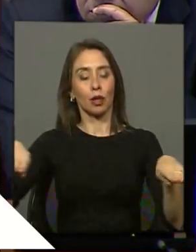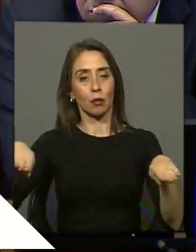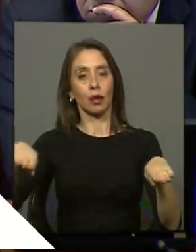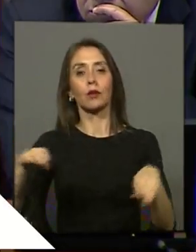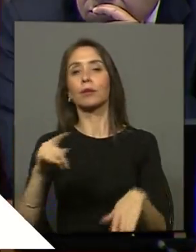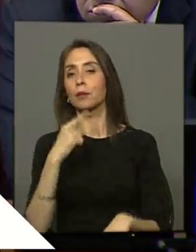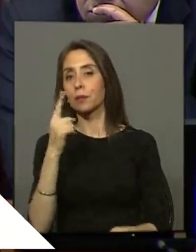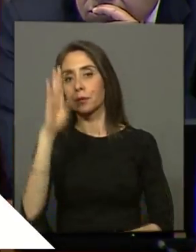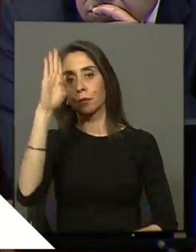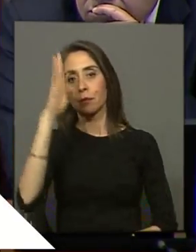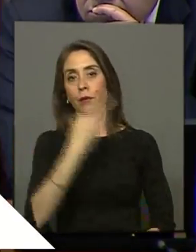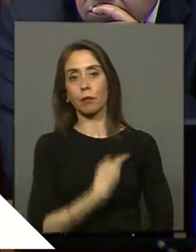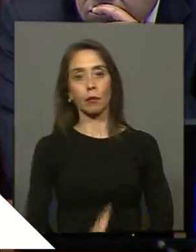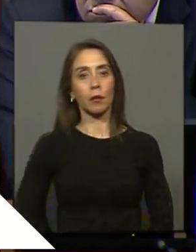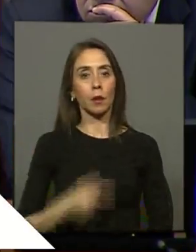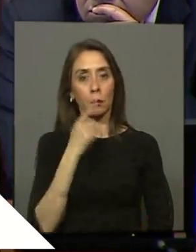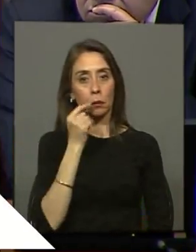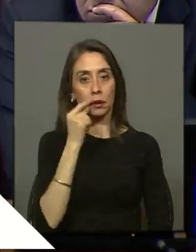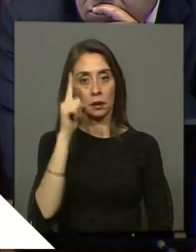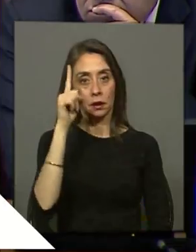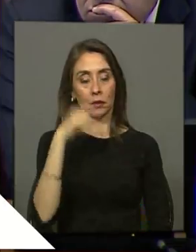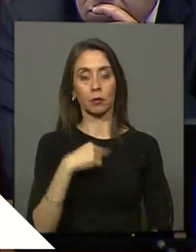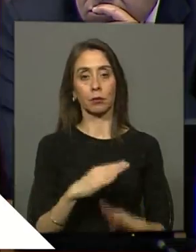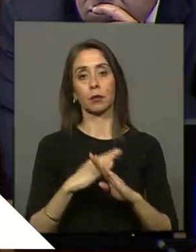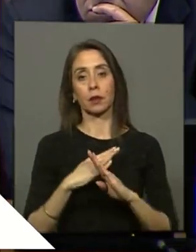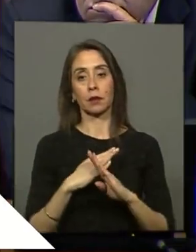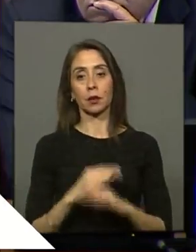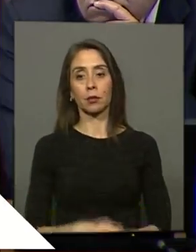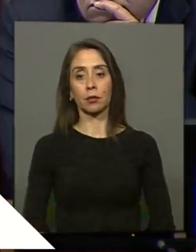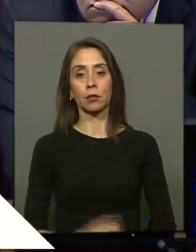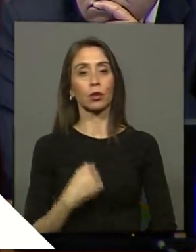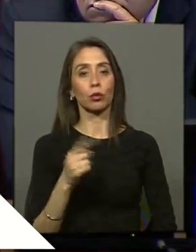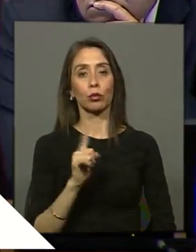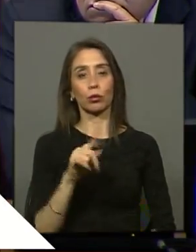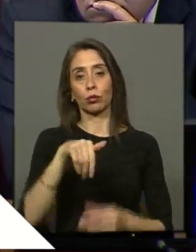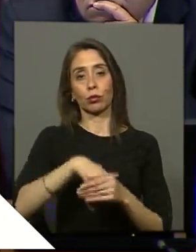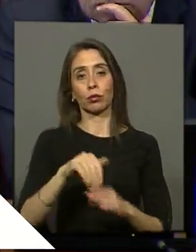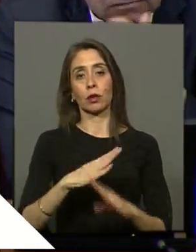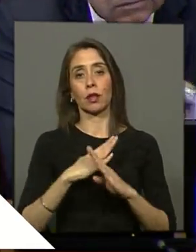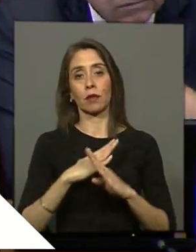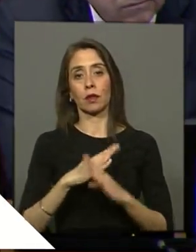en votación presidente presidente me inhabilita presidente